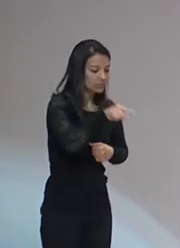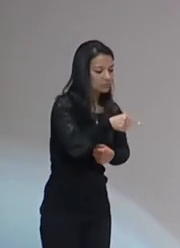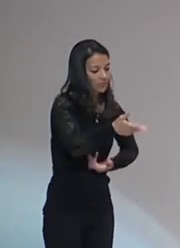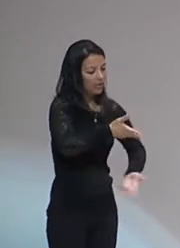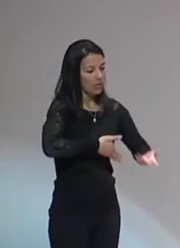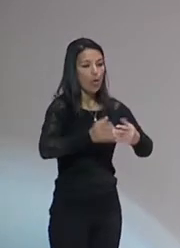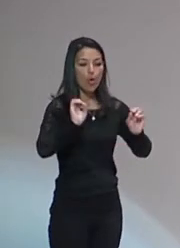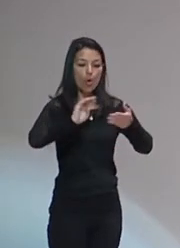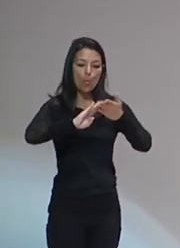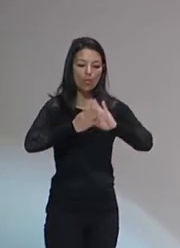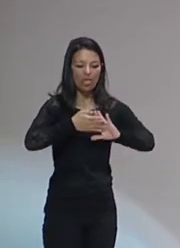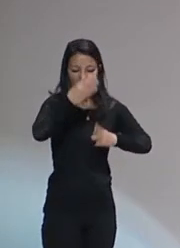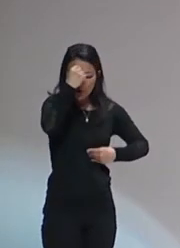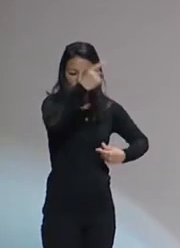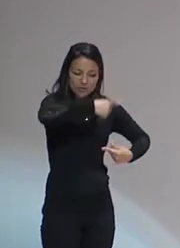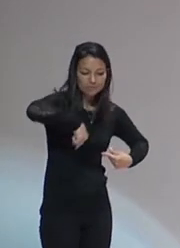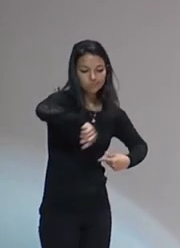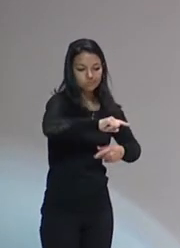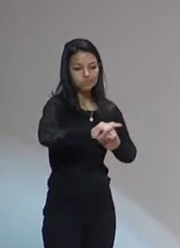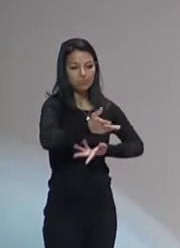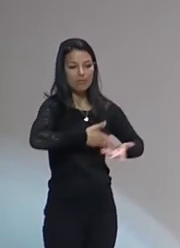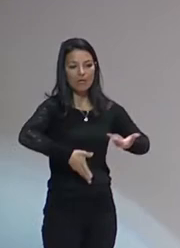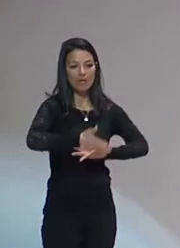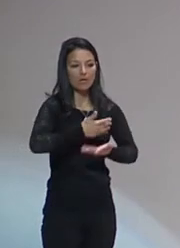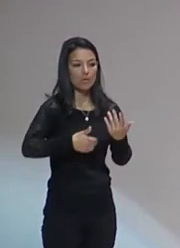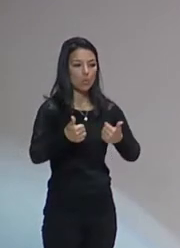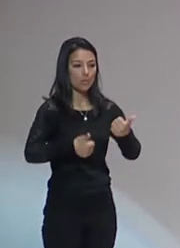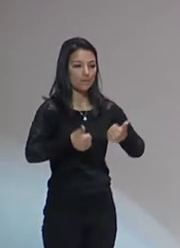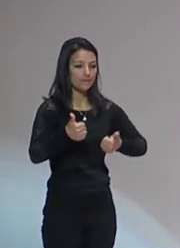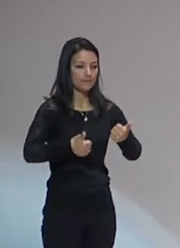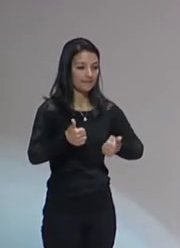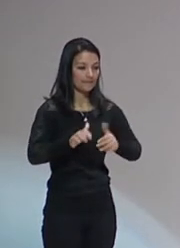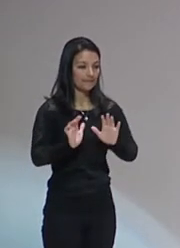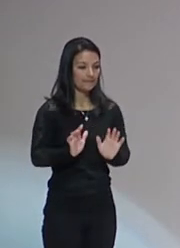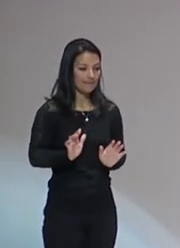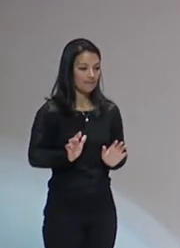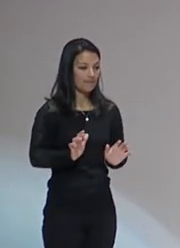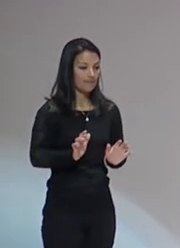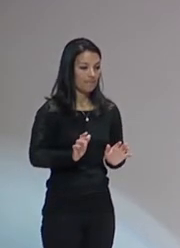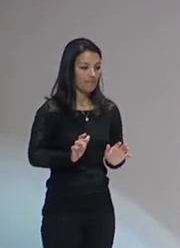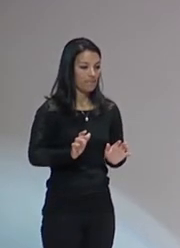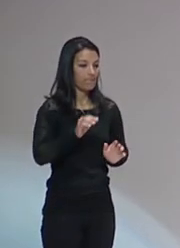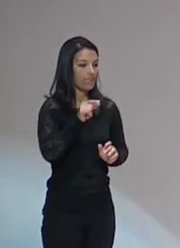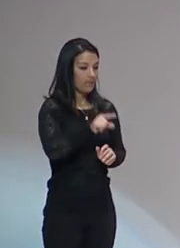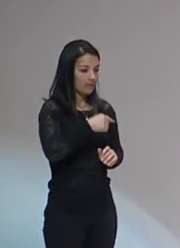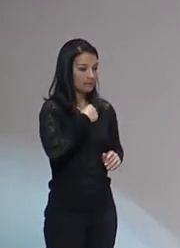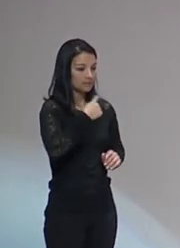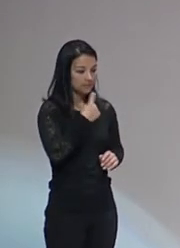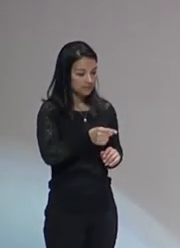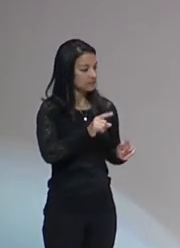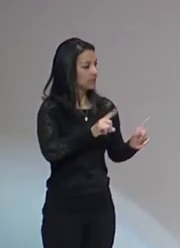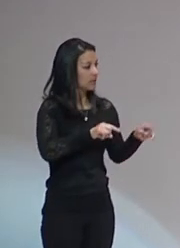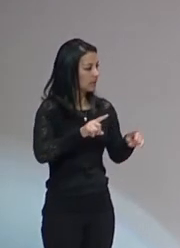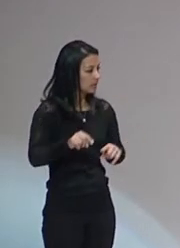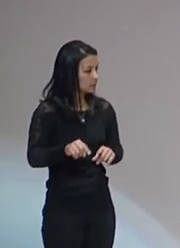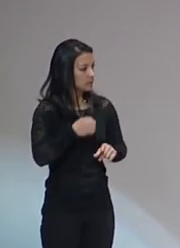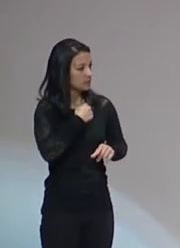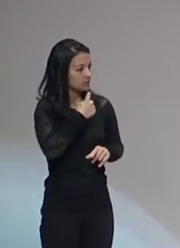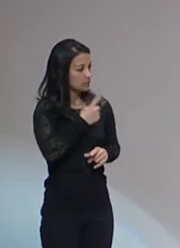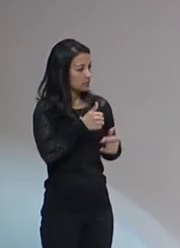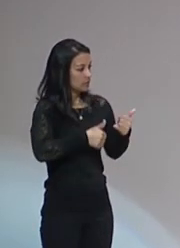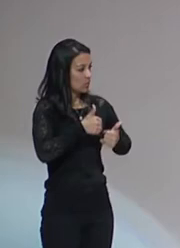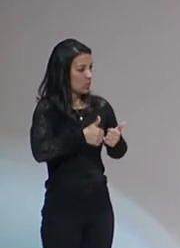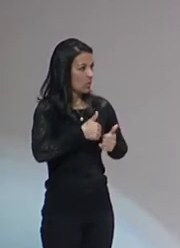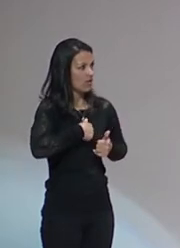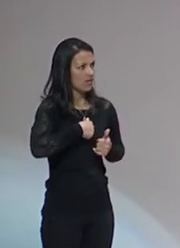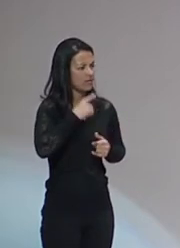la comunidad, porque hay también una influencia del mundo occidental de